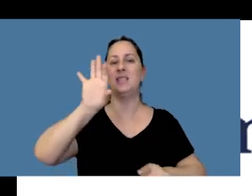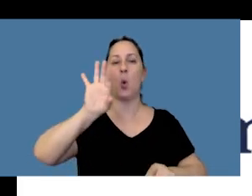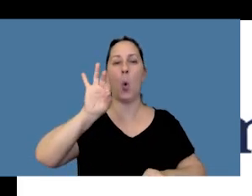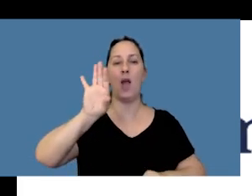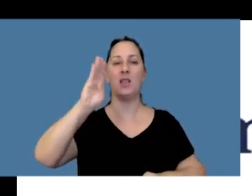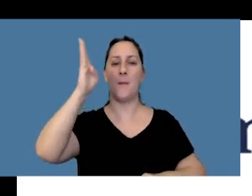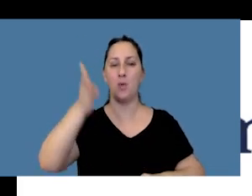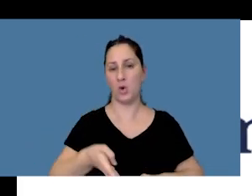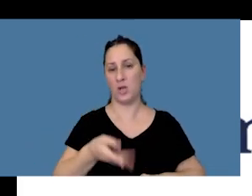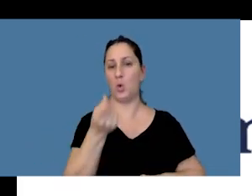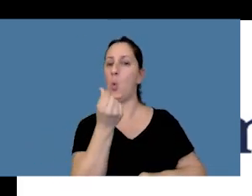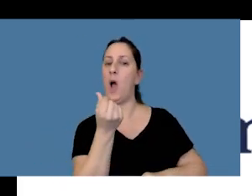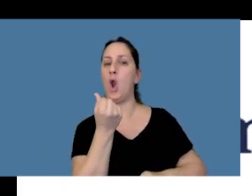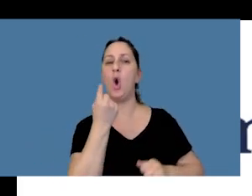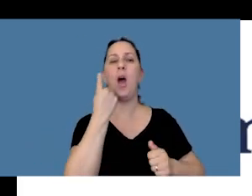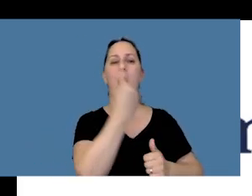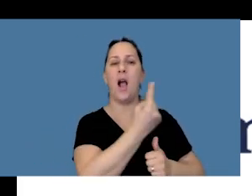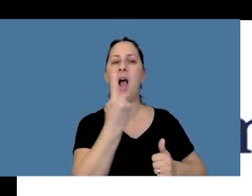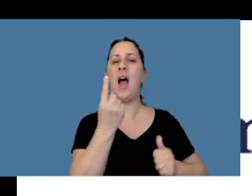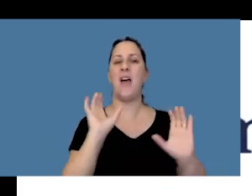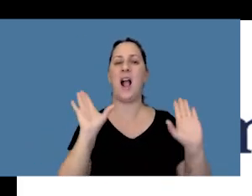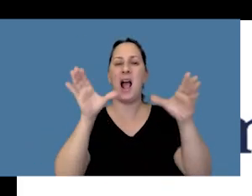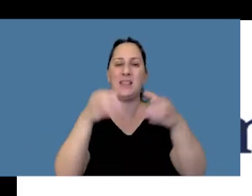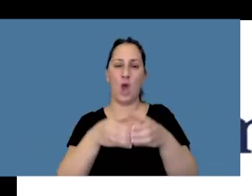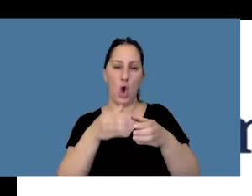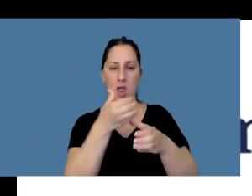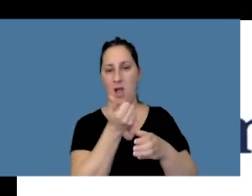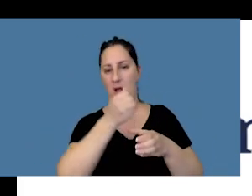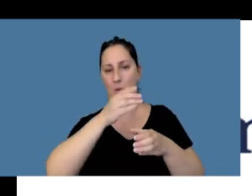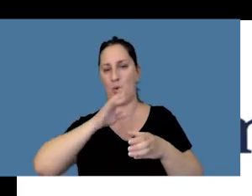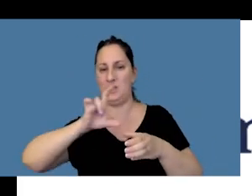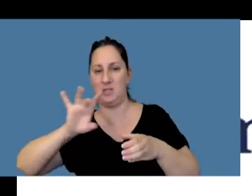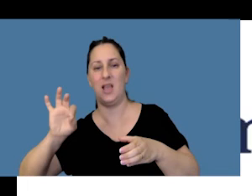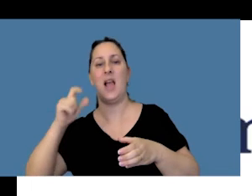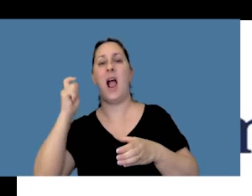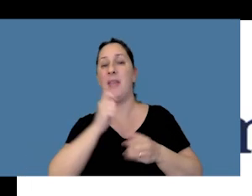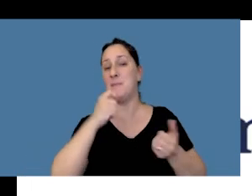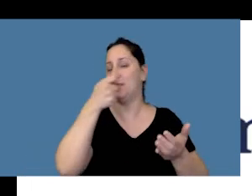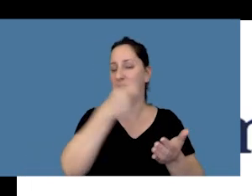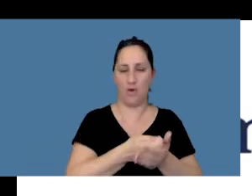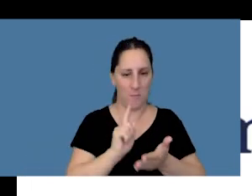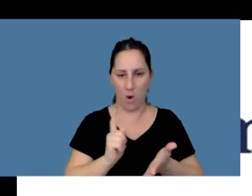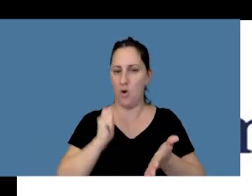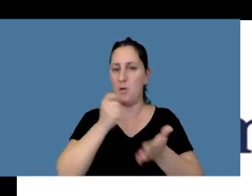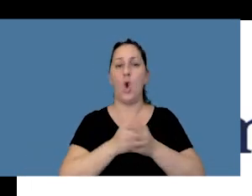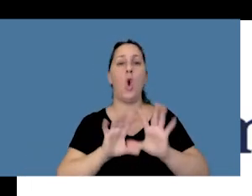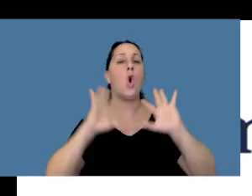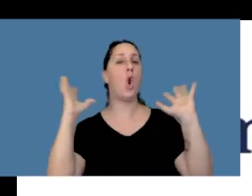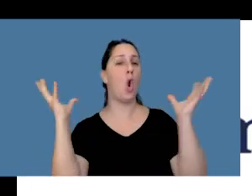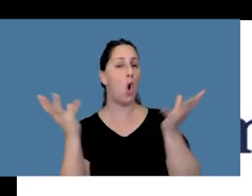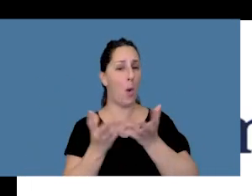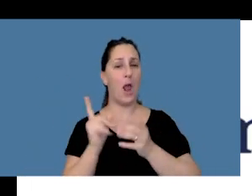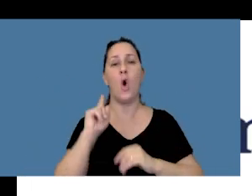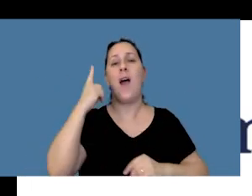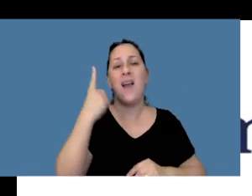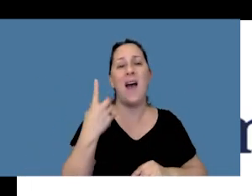50% del valor de la nueva categoría por cada mes omitido. Recordemos que no es global, sino que cada obligación